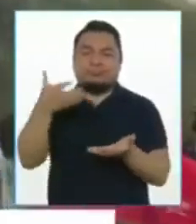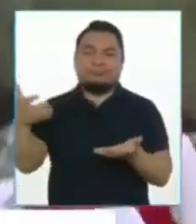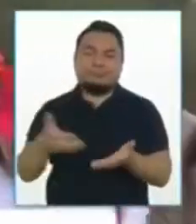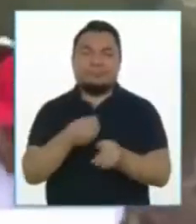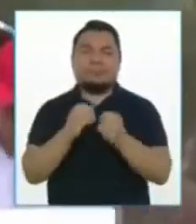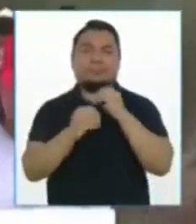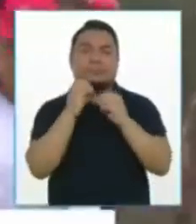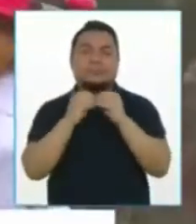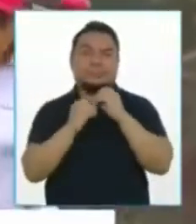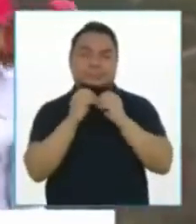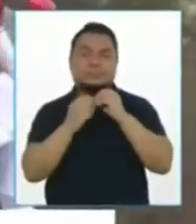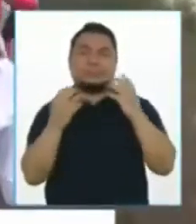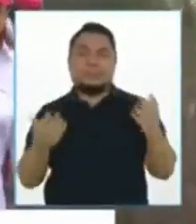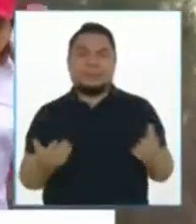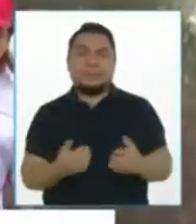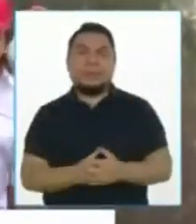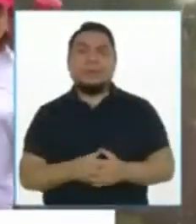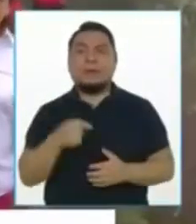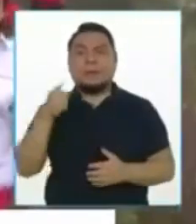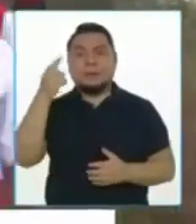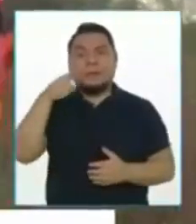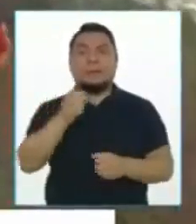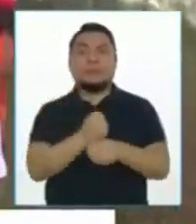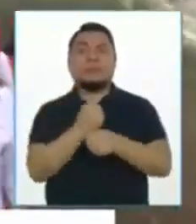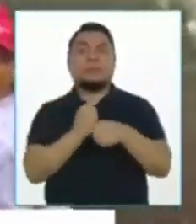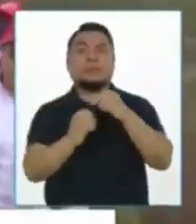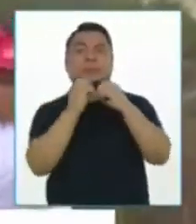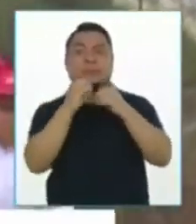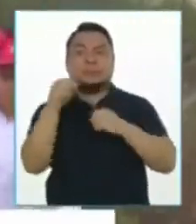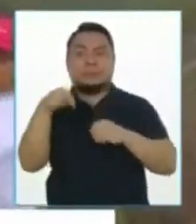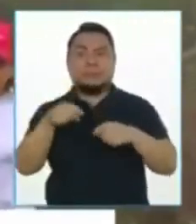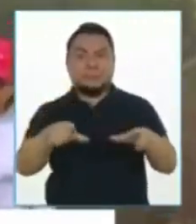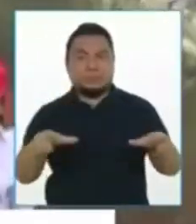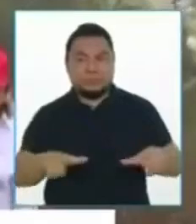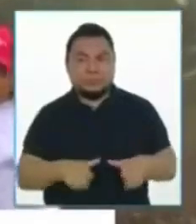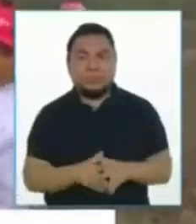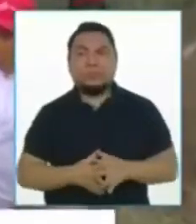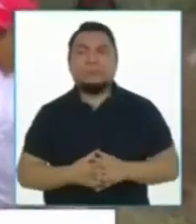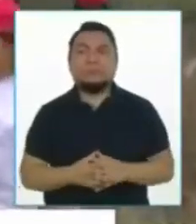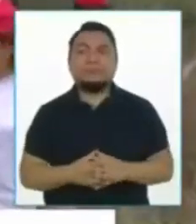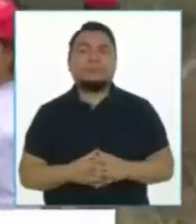la ejecución de las obras en este tramo.